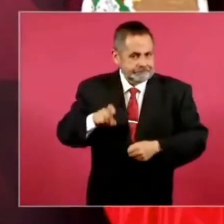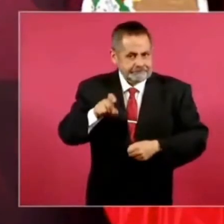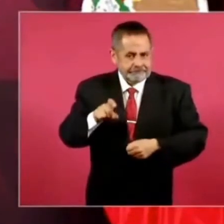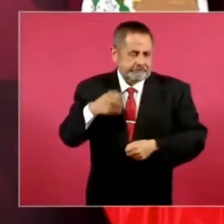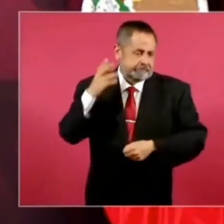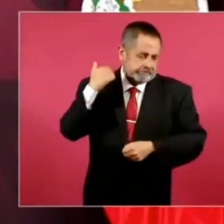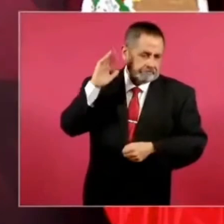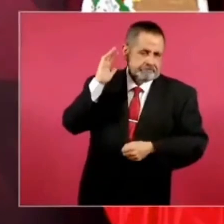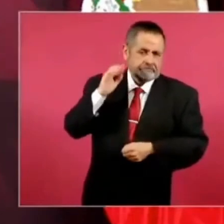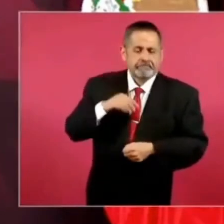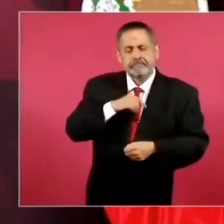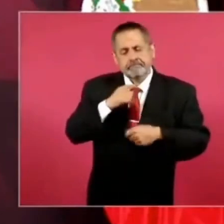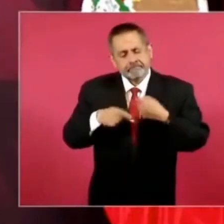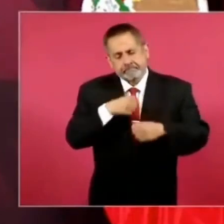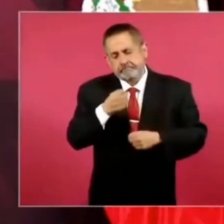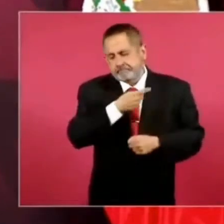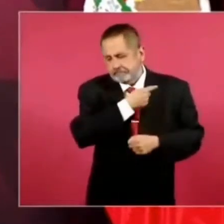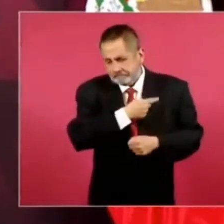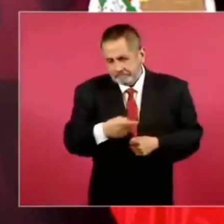Entonces, cuando